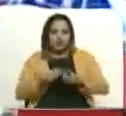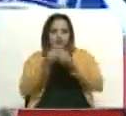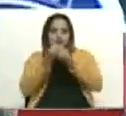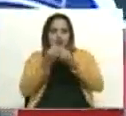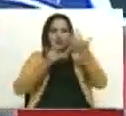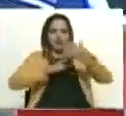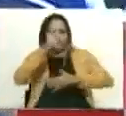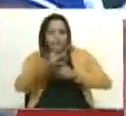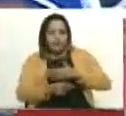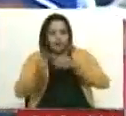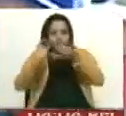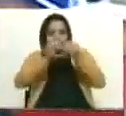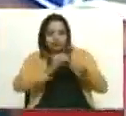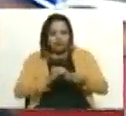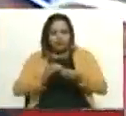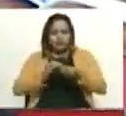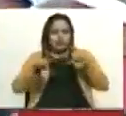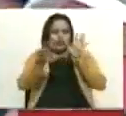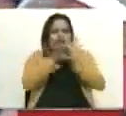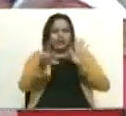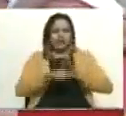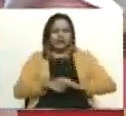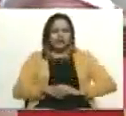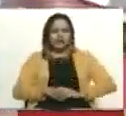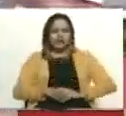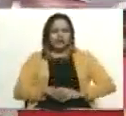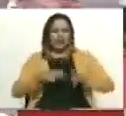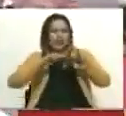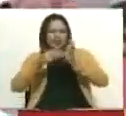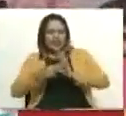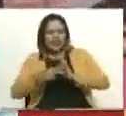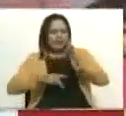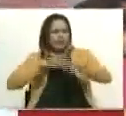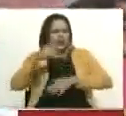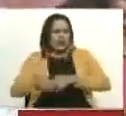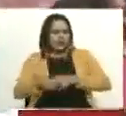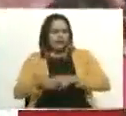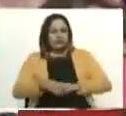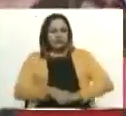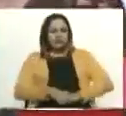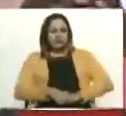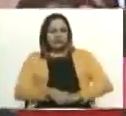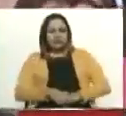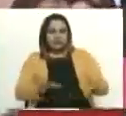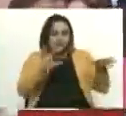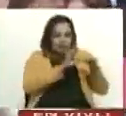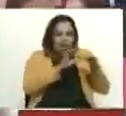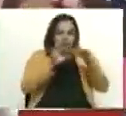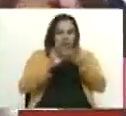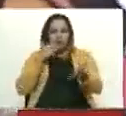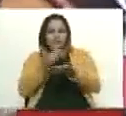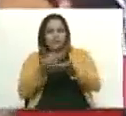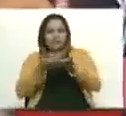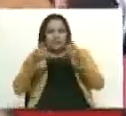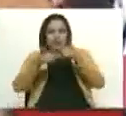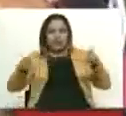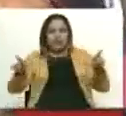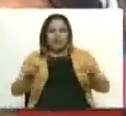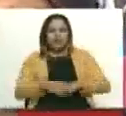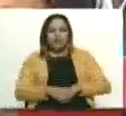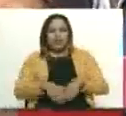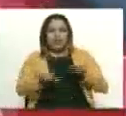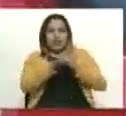plan legislativo. ¿Y qué es un plan legislativo? Un plan legislativo es un conjunto de propuestas de leyes que las